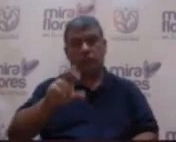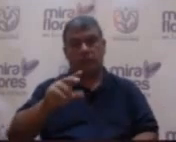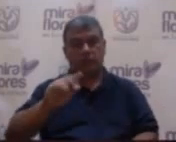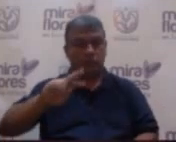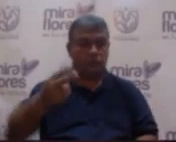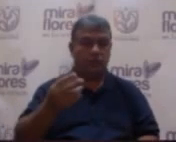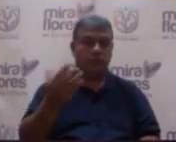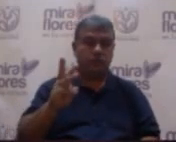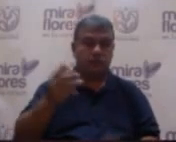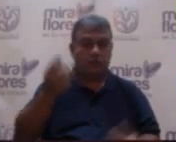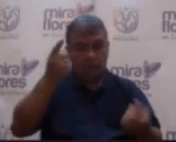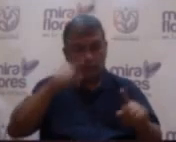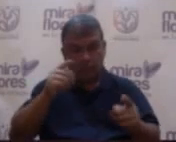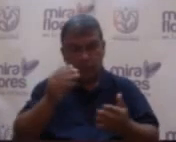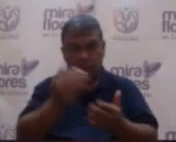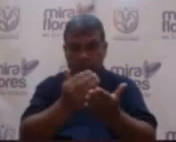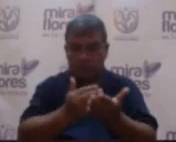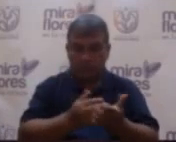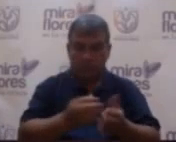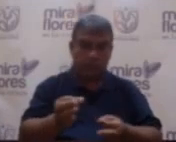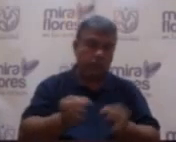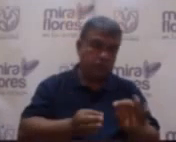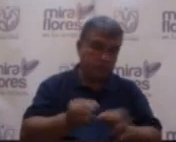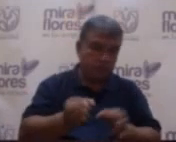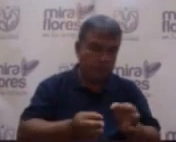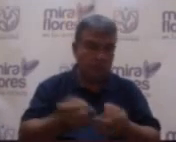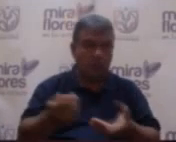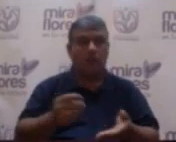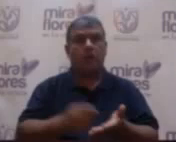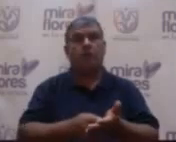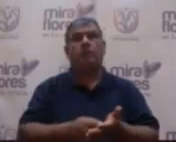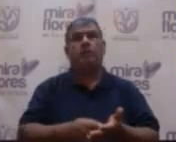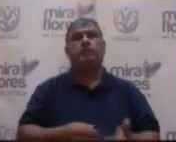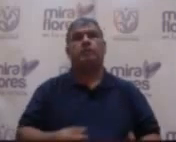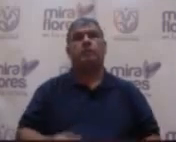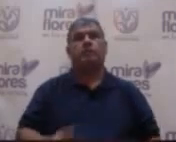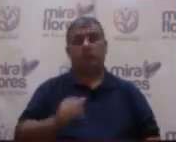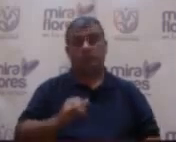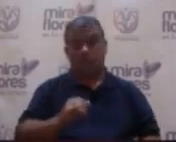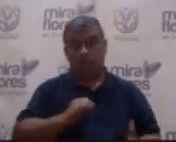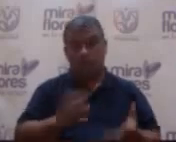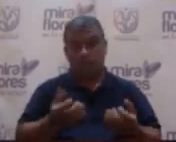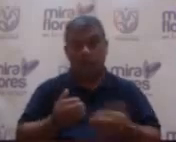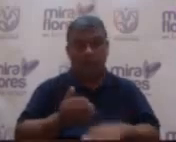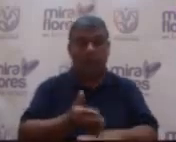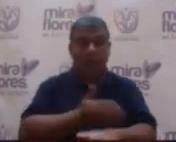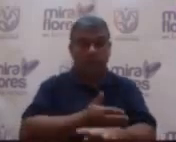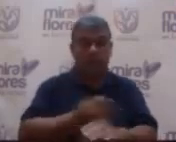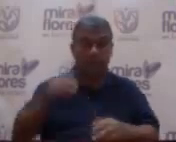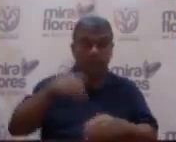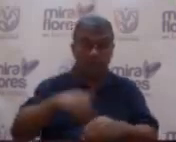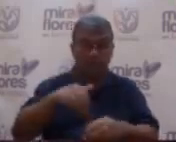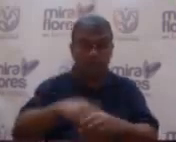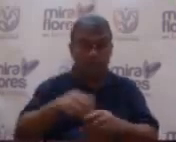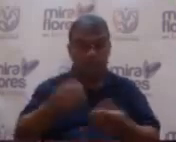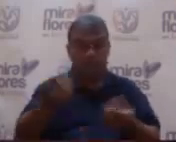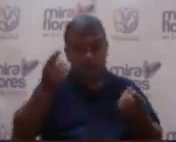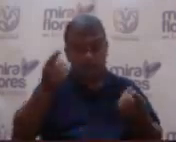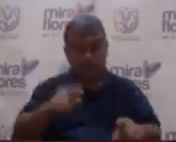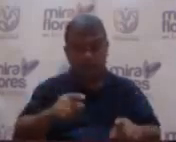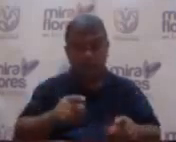de conformidad con las consideraciones expuestas en el presente acuerdo. Bien, yo quisiera, antes de que se vote este